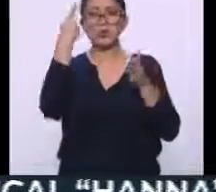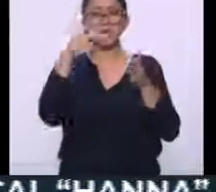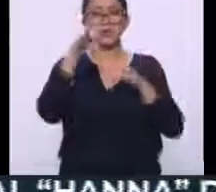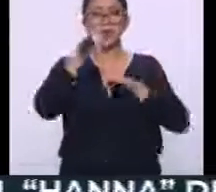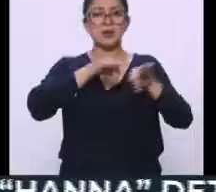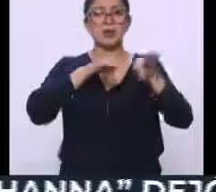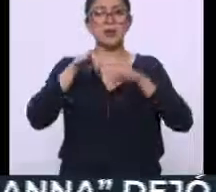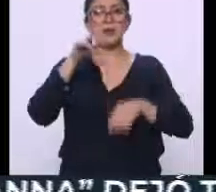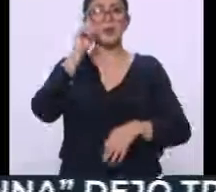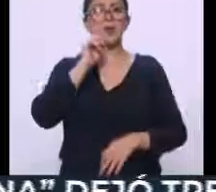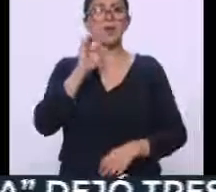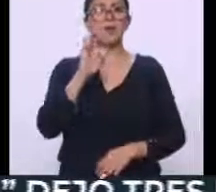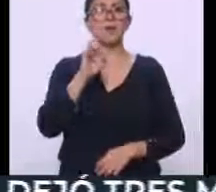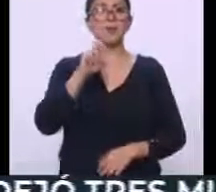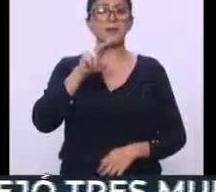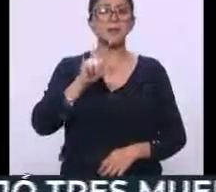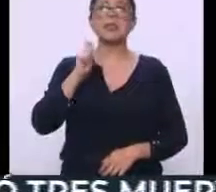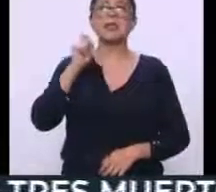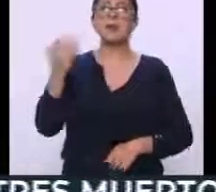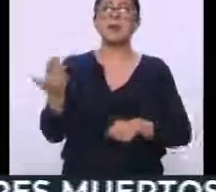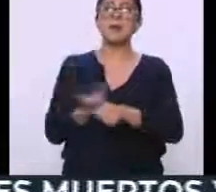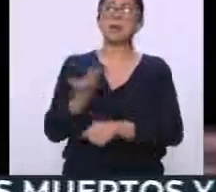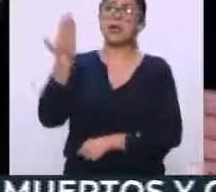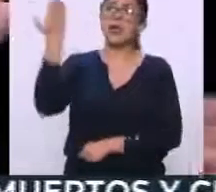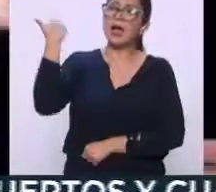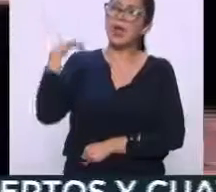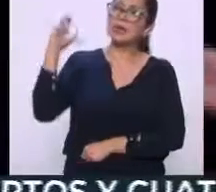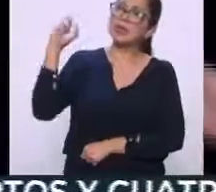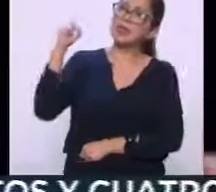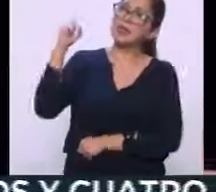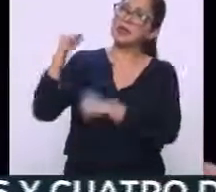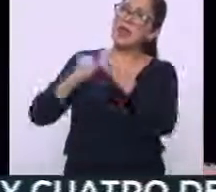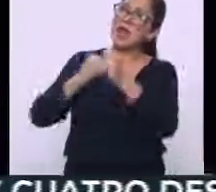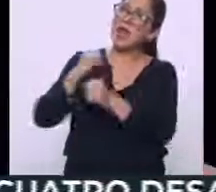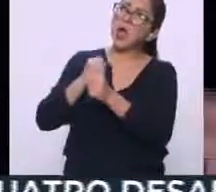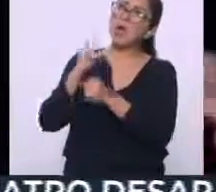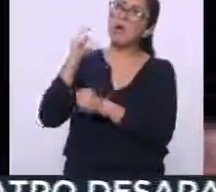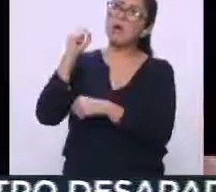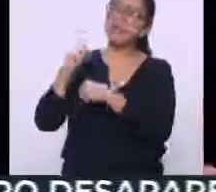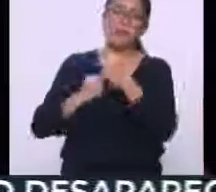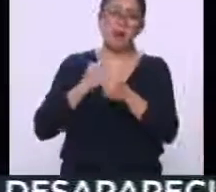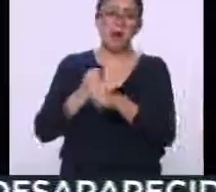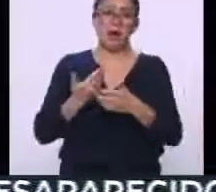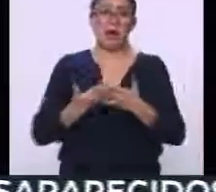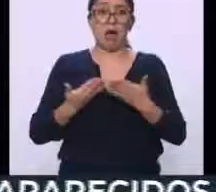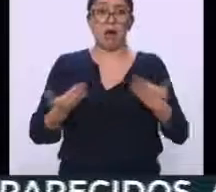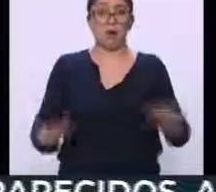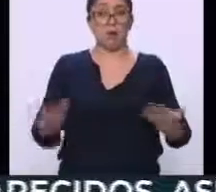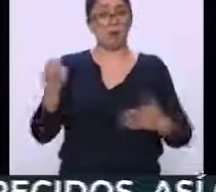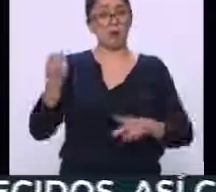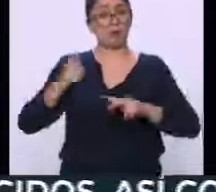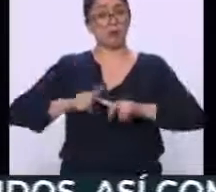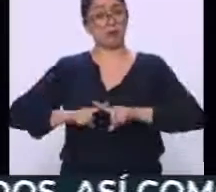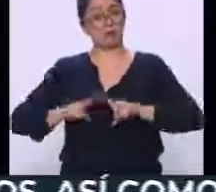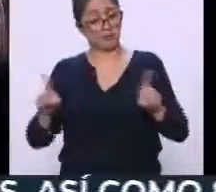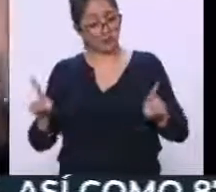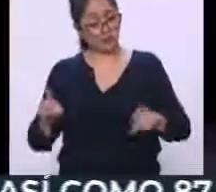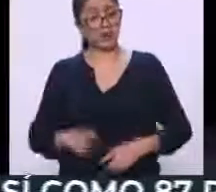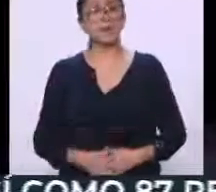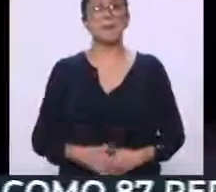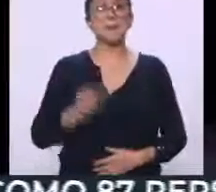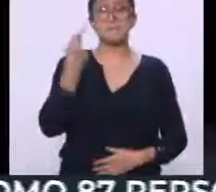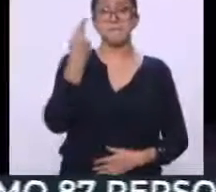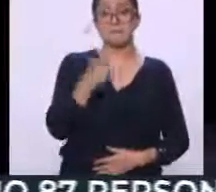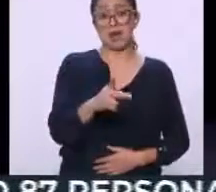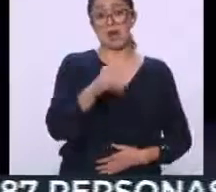ser feminista hace 20 años, 30 años que ahora. Dana. Y es una como cosa, se ha recorrido sí. un camino. Y hay que importante. decir, y hay que agradecer a muchas que vinieron